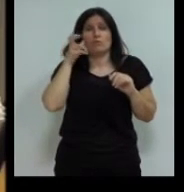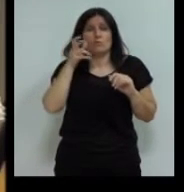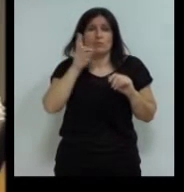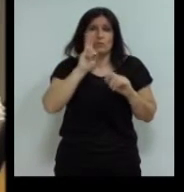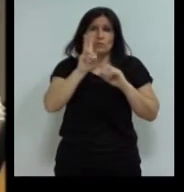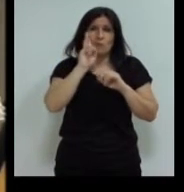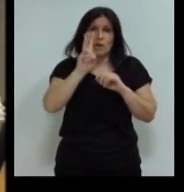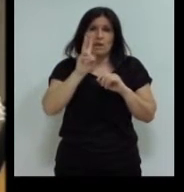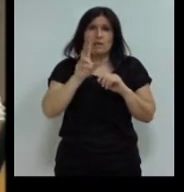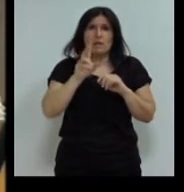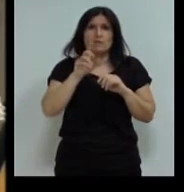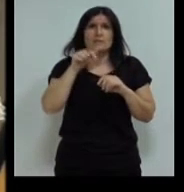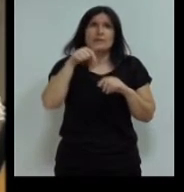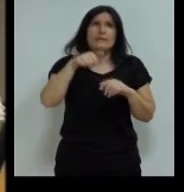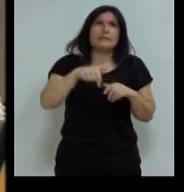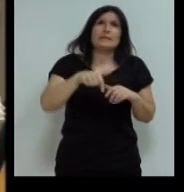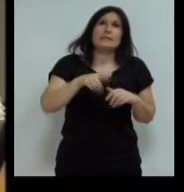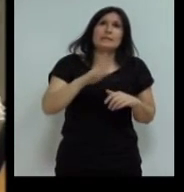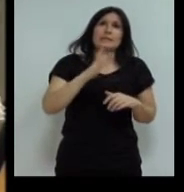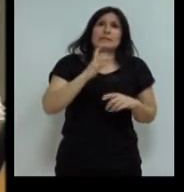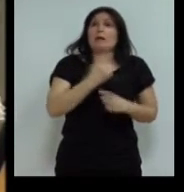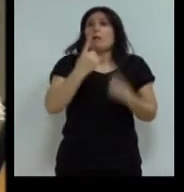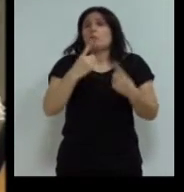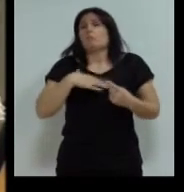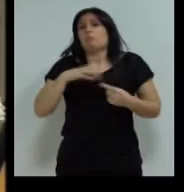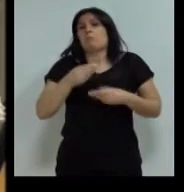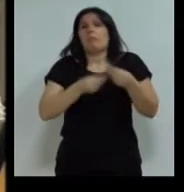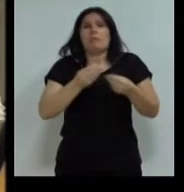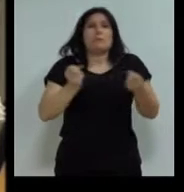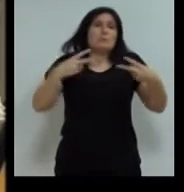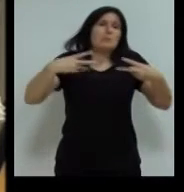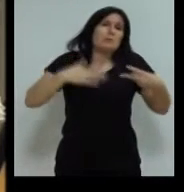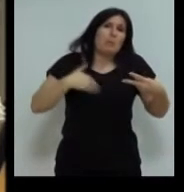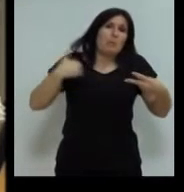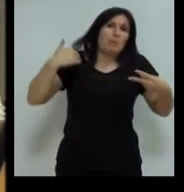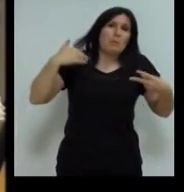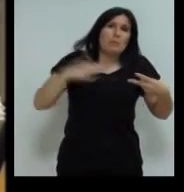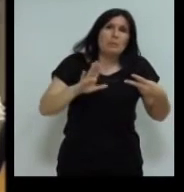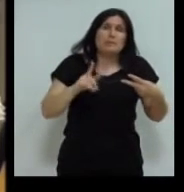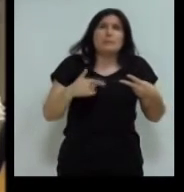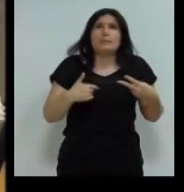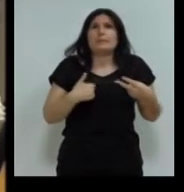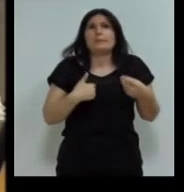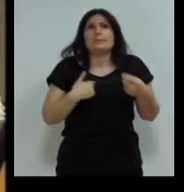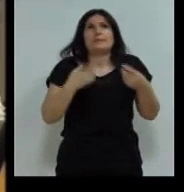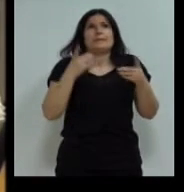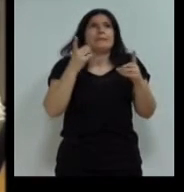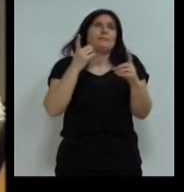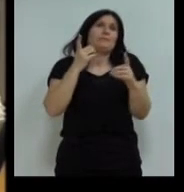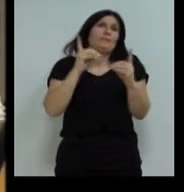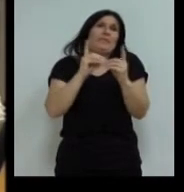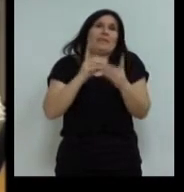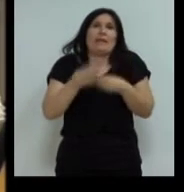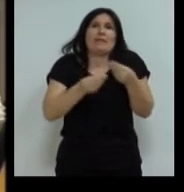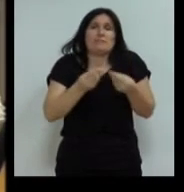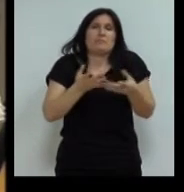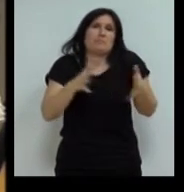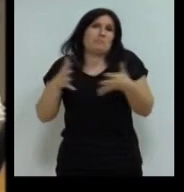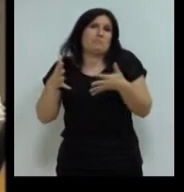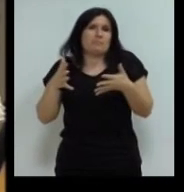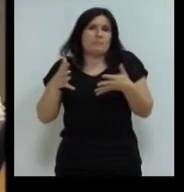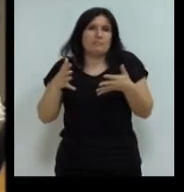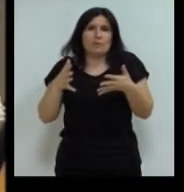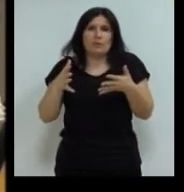Televisión Española subtitulaba desde su entender, la TV3 subtitulaba de su entender, y todo el mundo hacía las cosas de una